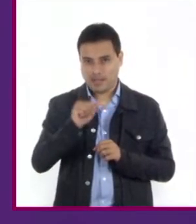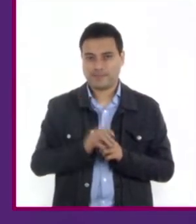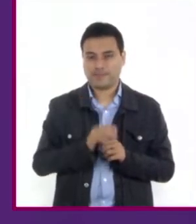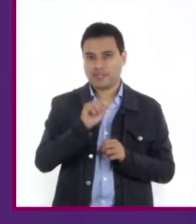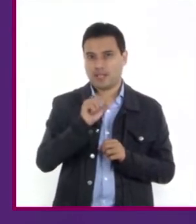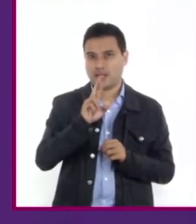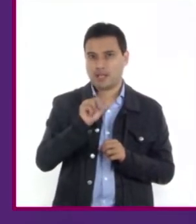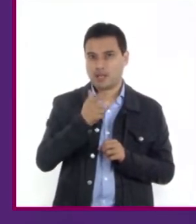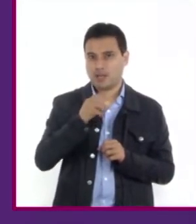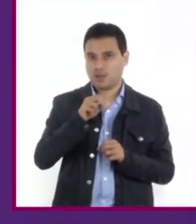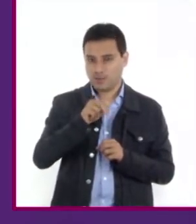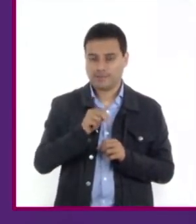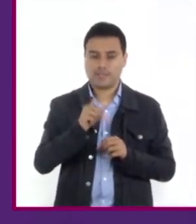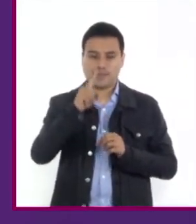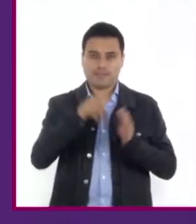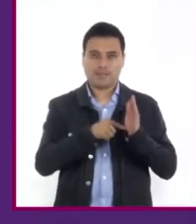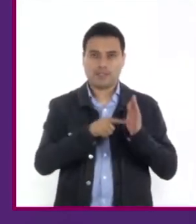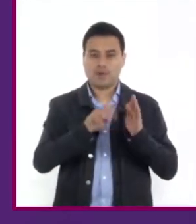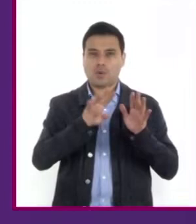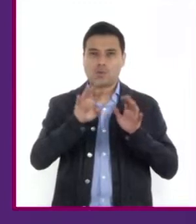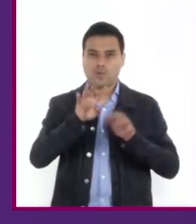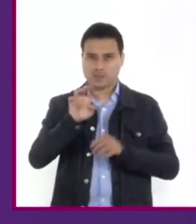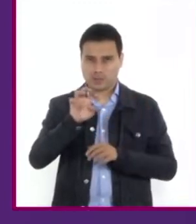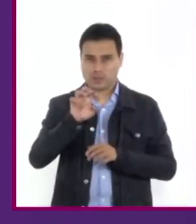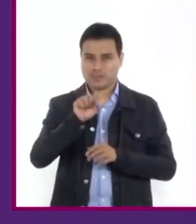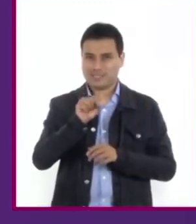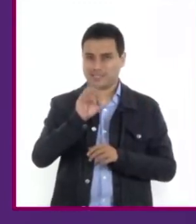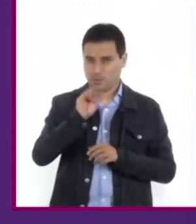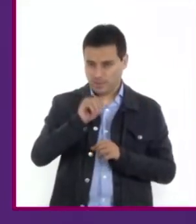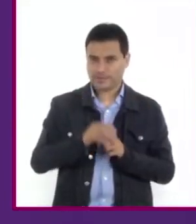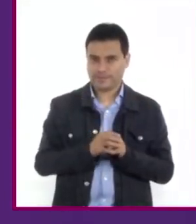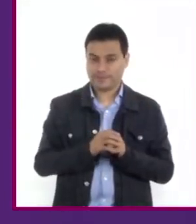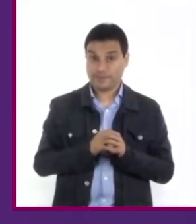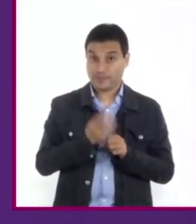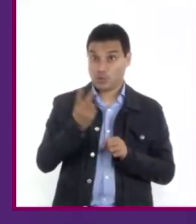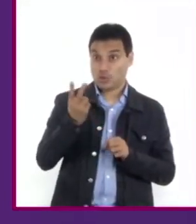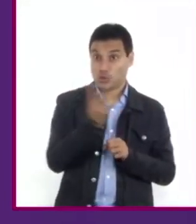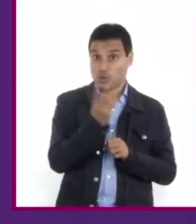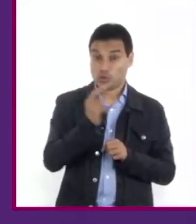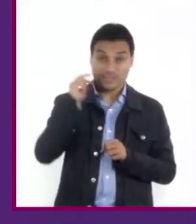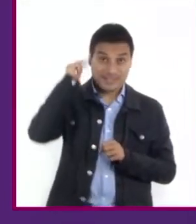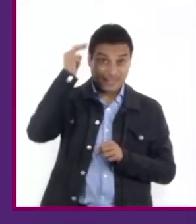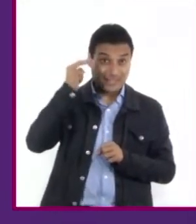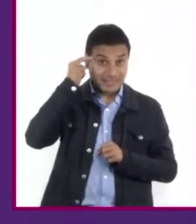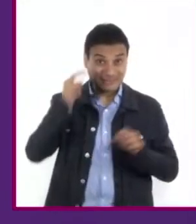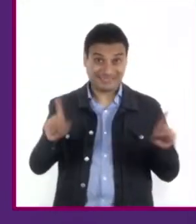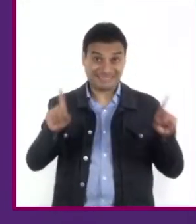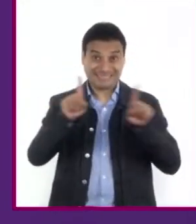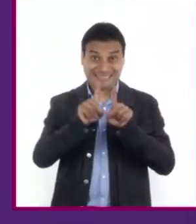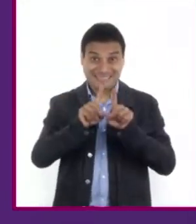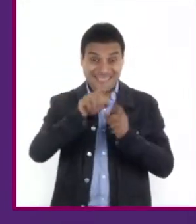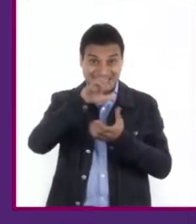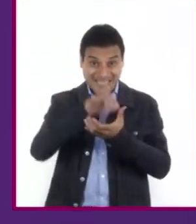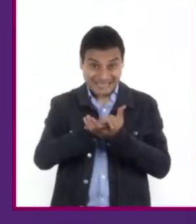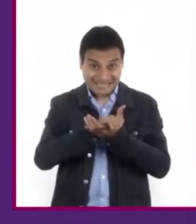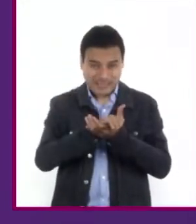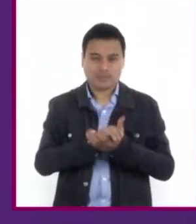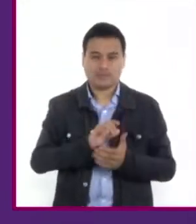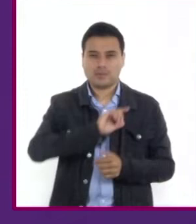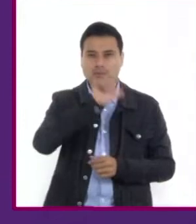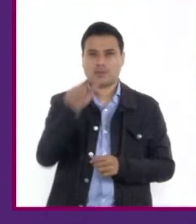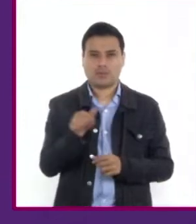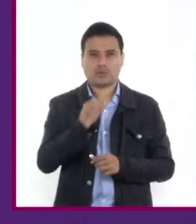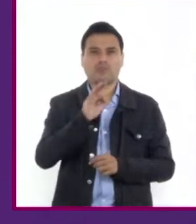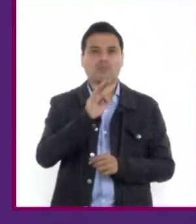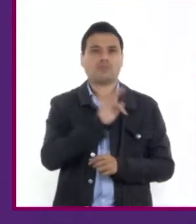En 1469, la unión matrimonial de sus respectivos reyes logró que estos reinos encabezaran la conquista